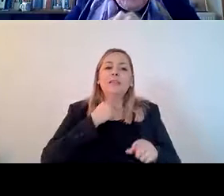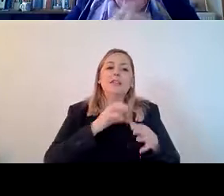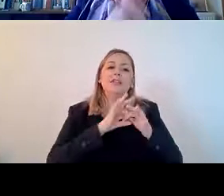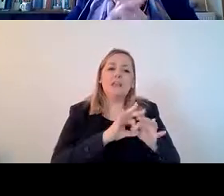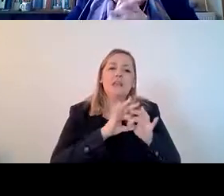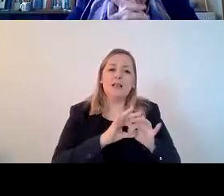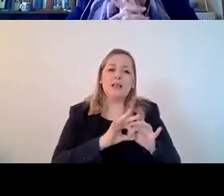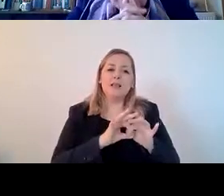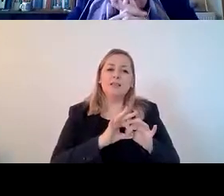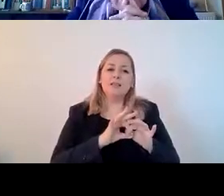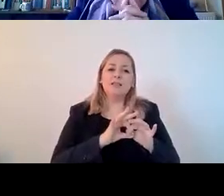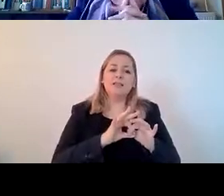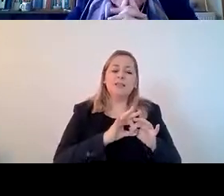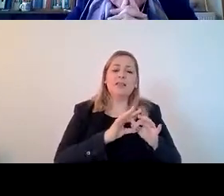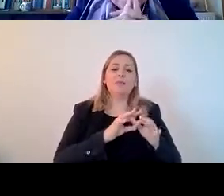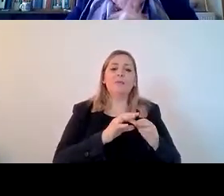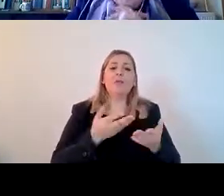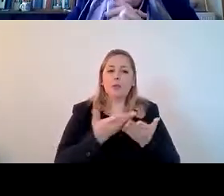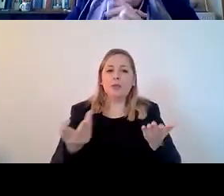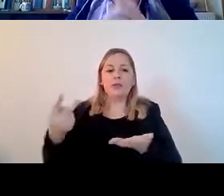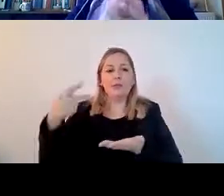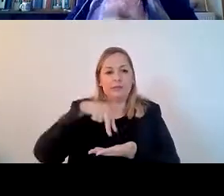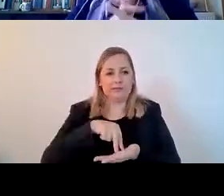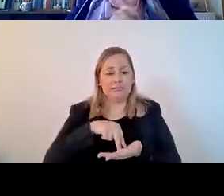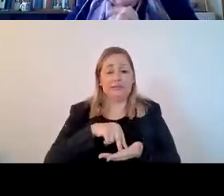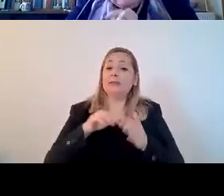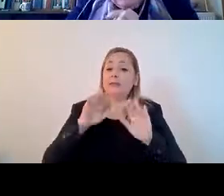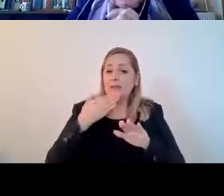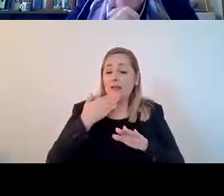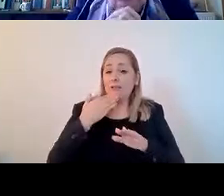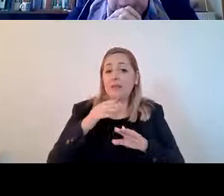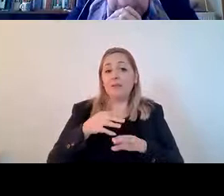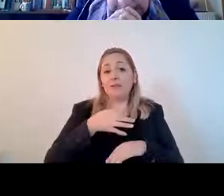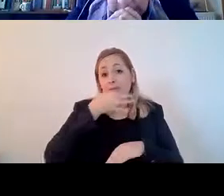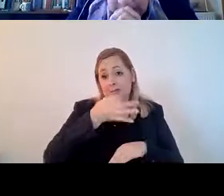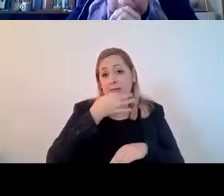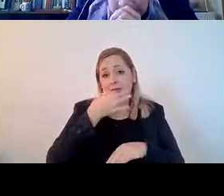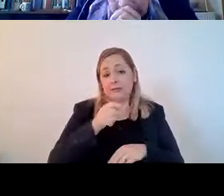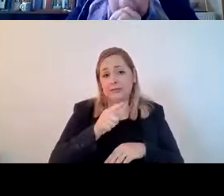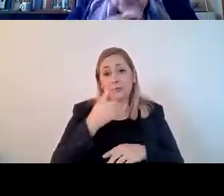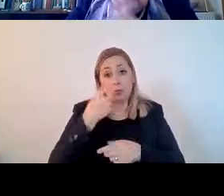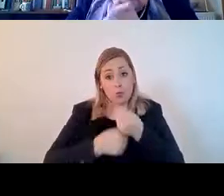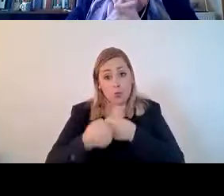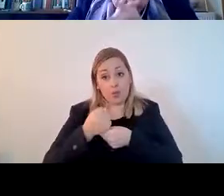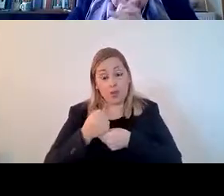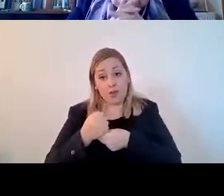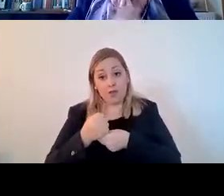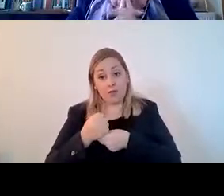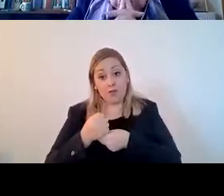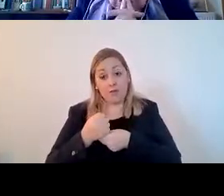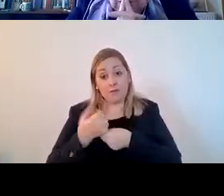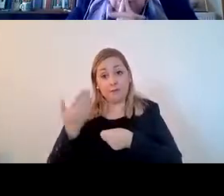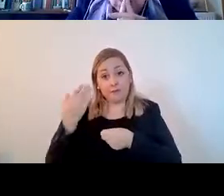gracias por estar presente y al mismo tiempo quería señalarles que hace un año, cuando